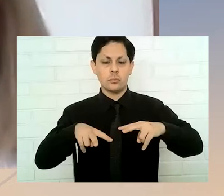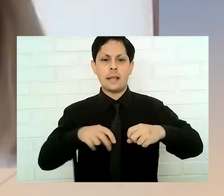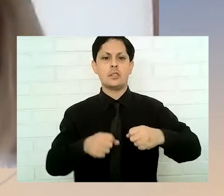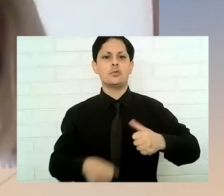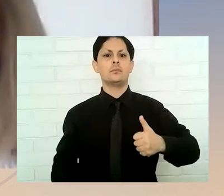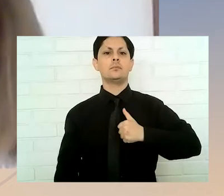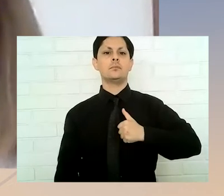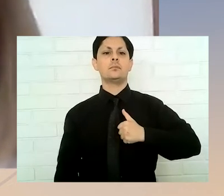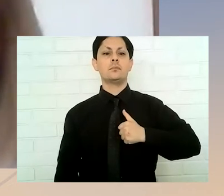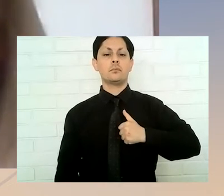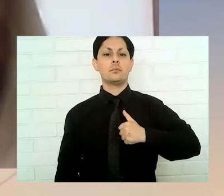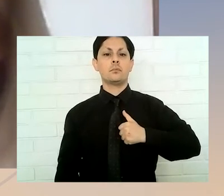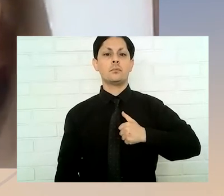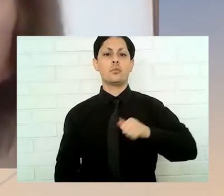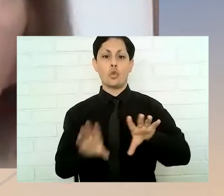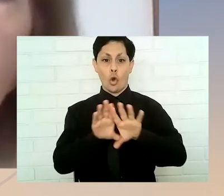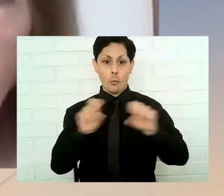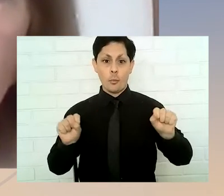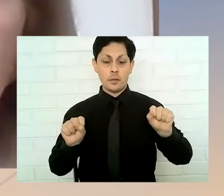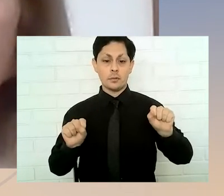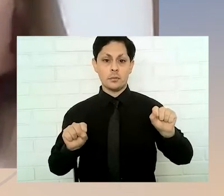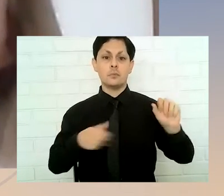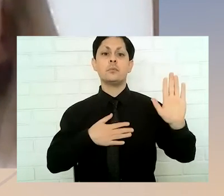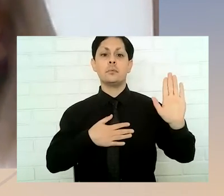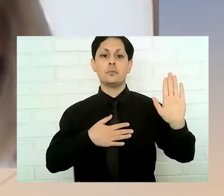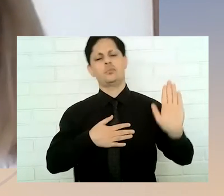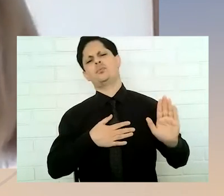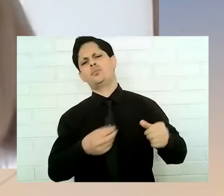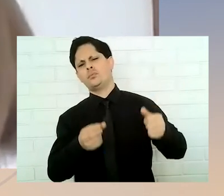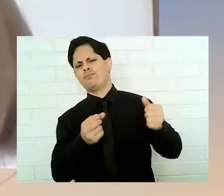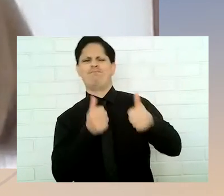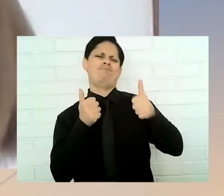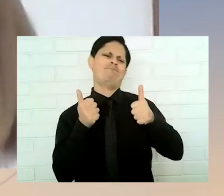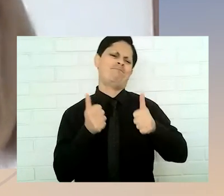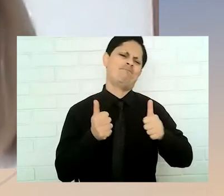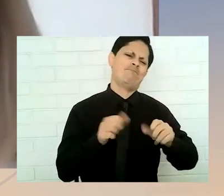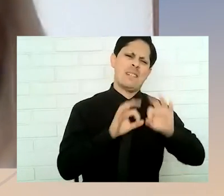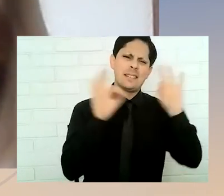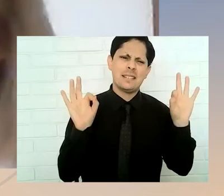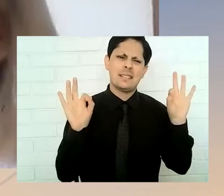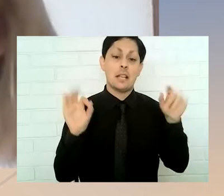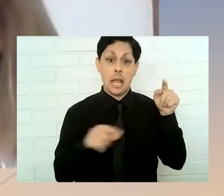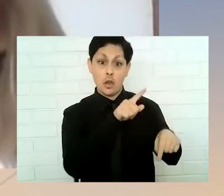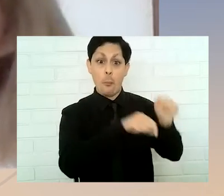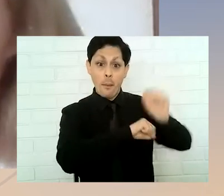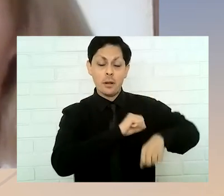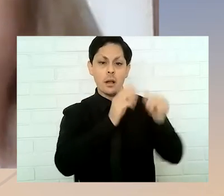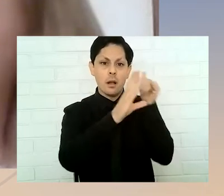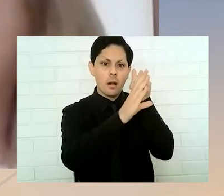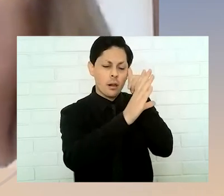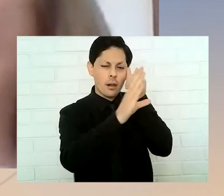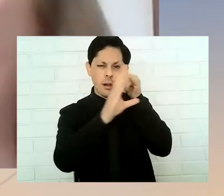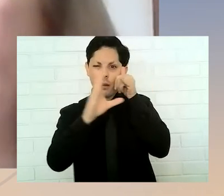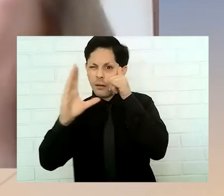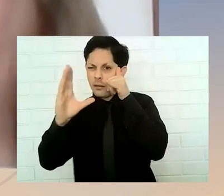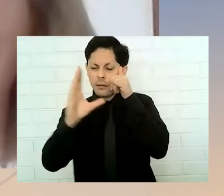compromiso que tienen con la educación. O sea, profesores extraordinarios que nos permitieron filmar sus clases, no una ni dos,